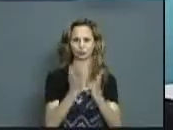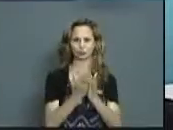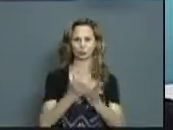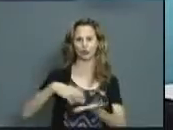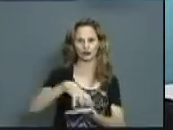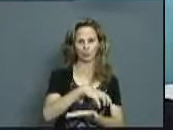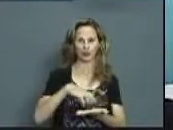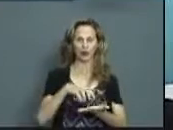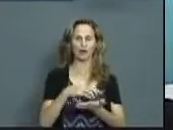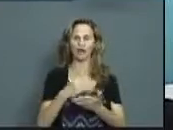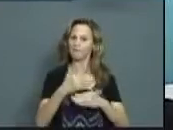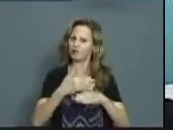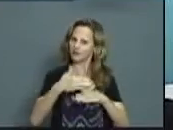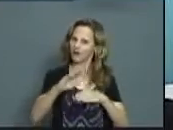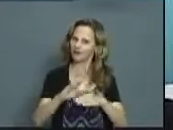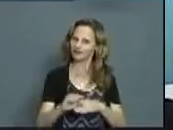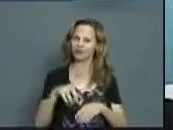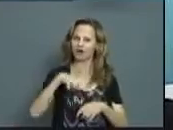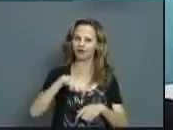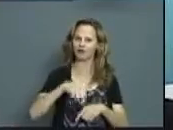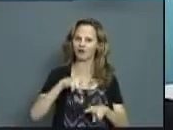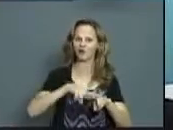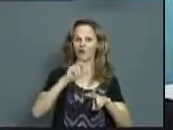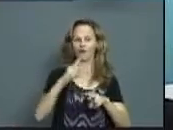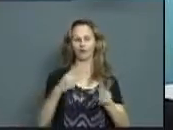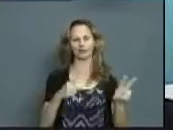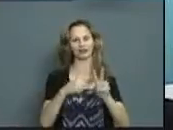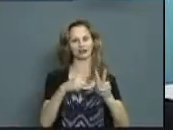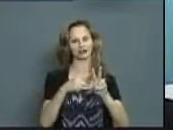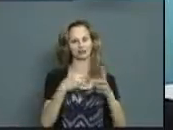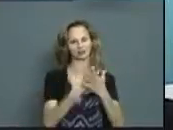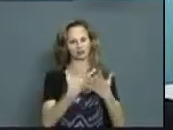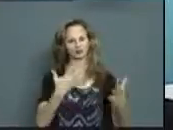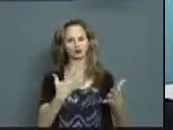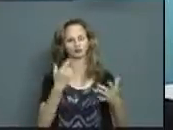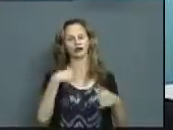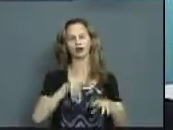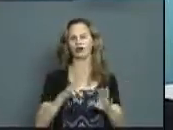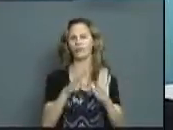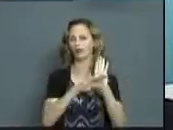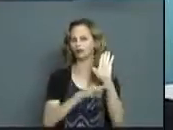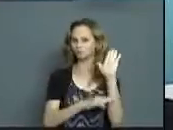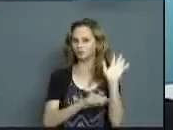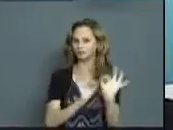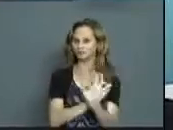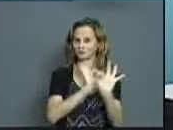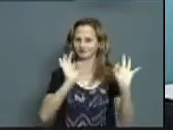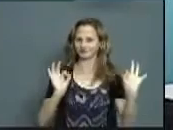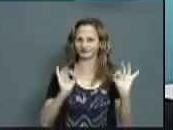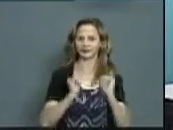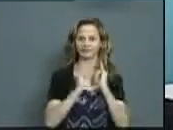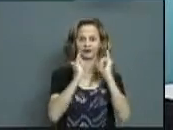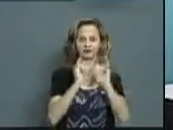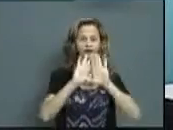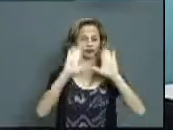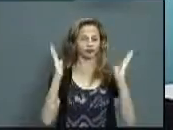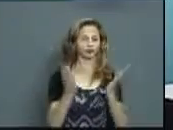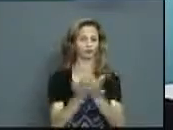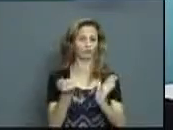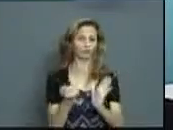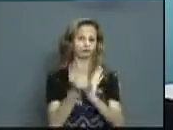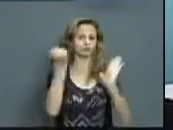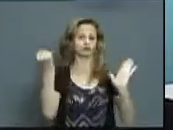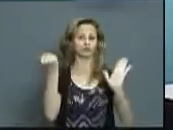y en directo desde el estudio número 2 desde Telecristal. Como siempre, la revista especial informativa con toda la actualidad del enfrentamiento